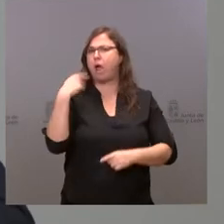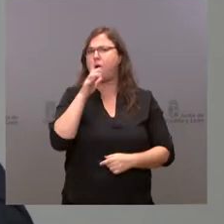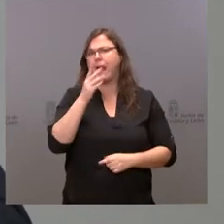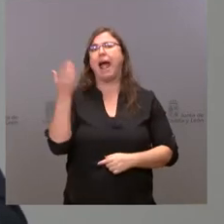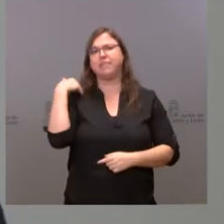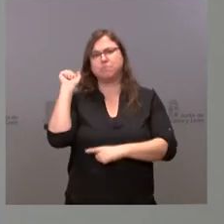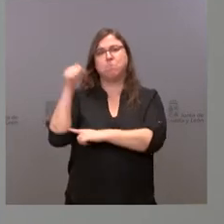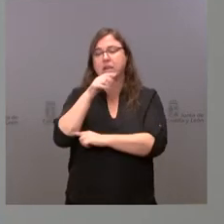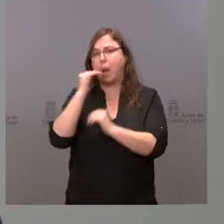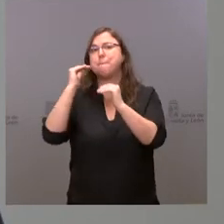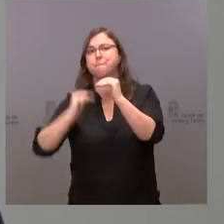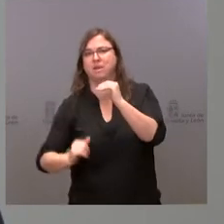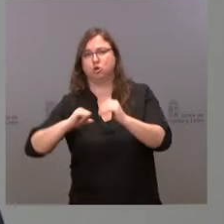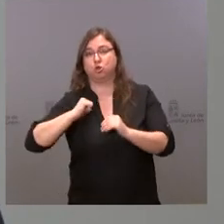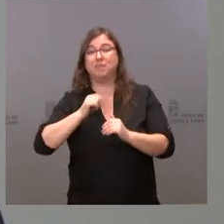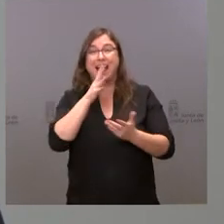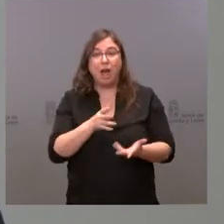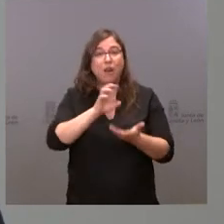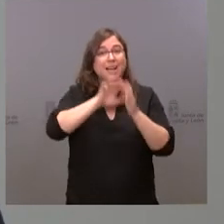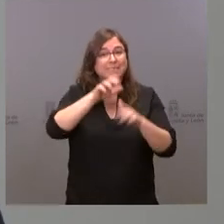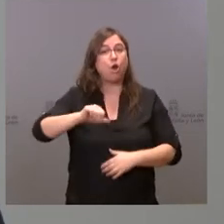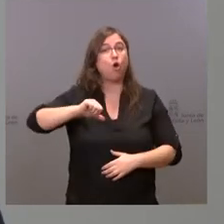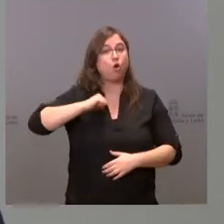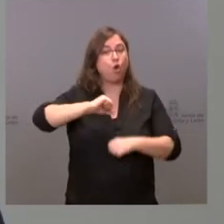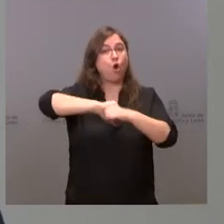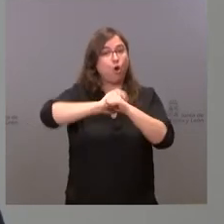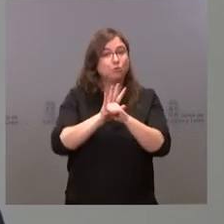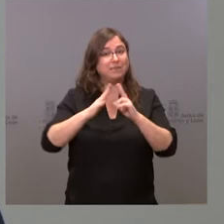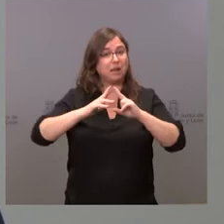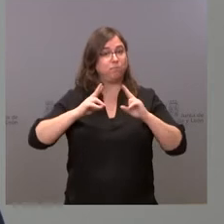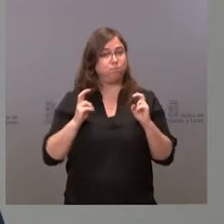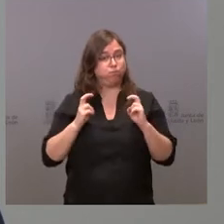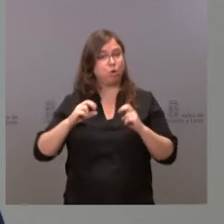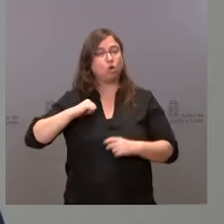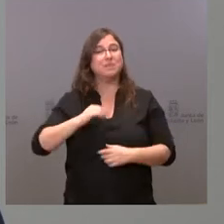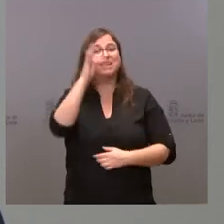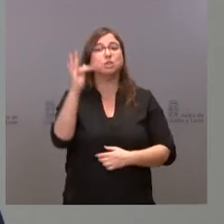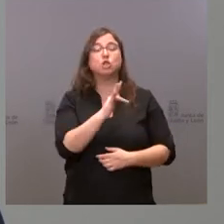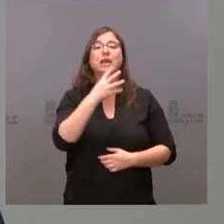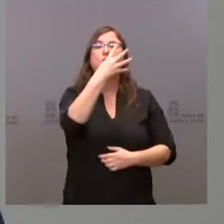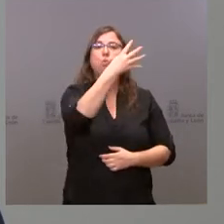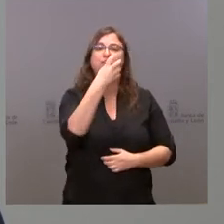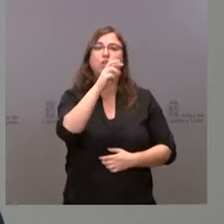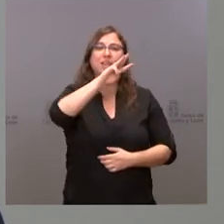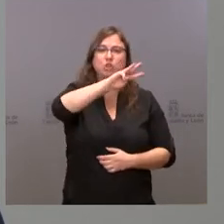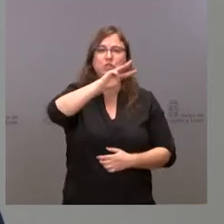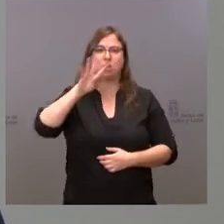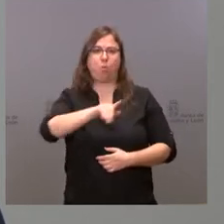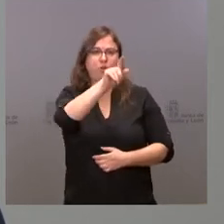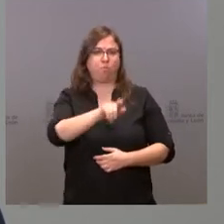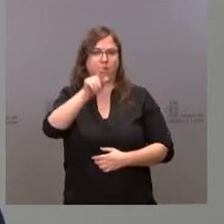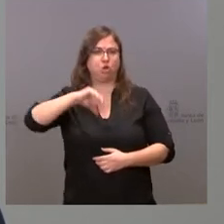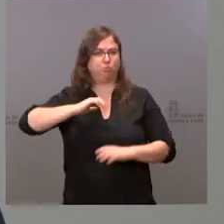en castilla y león se encuentran hospitalizados por kobe cena hospitalización convencional un total de 434 pacientes